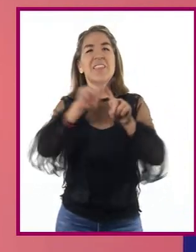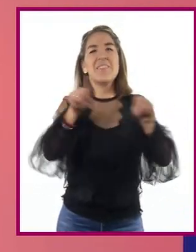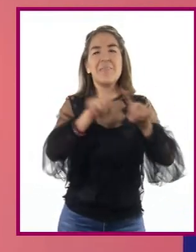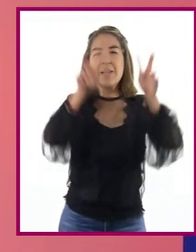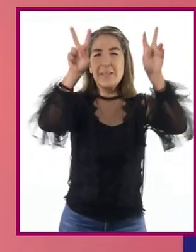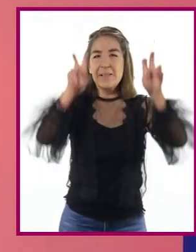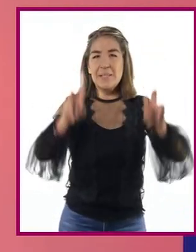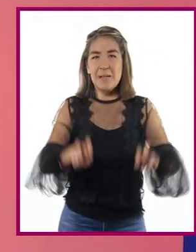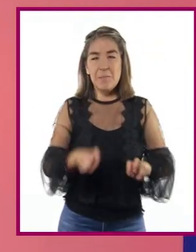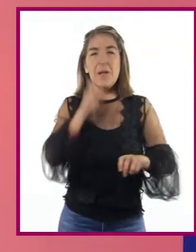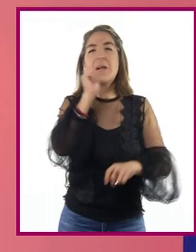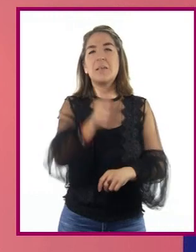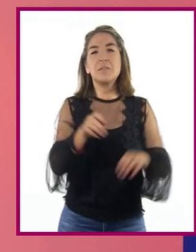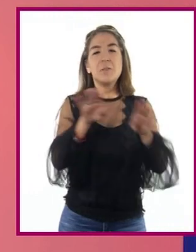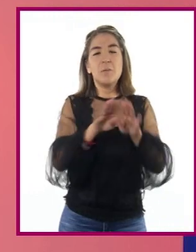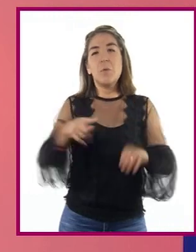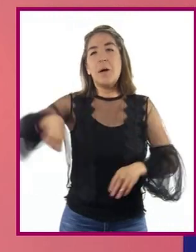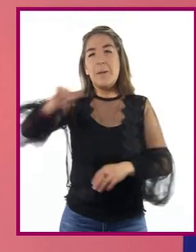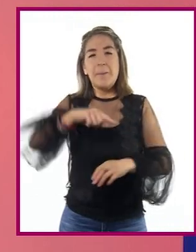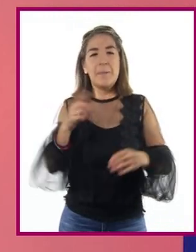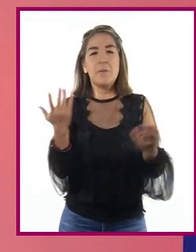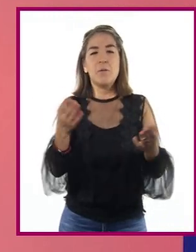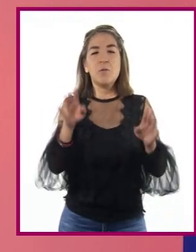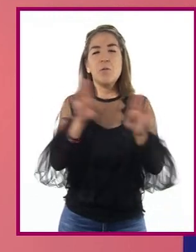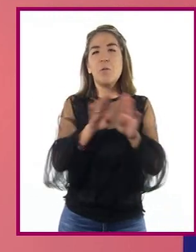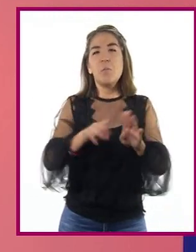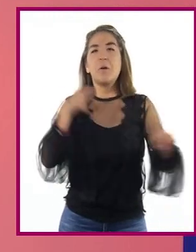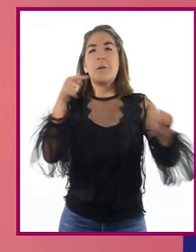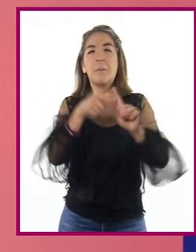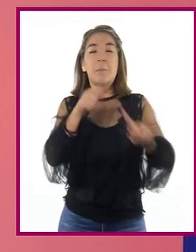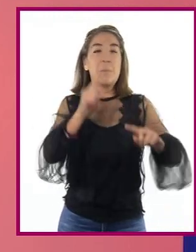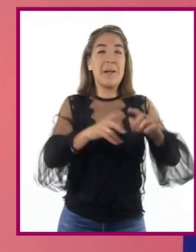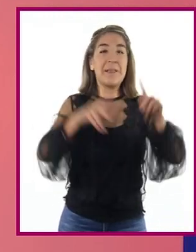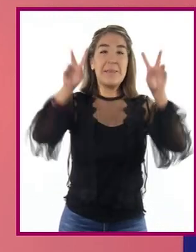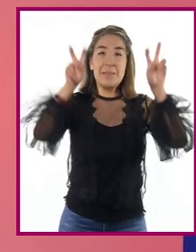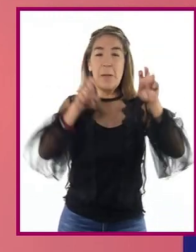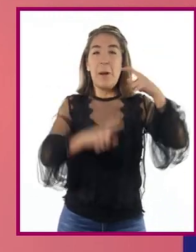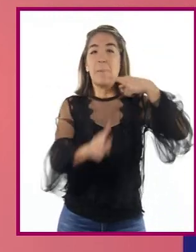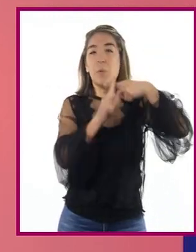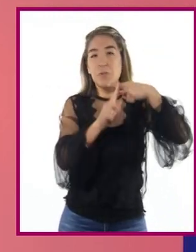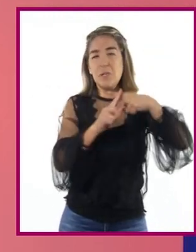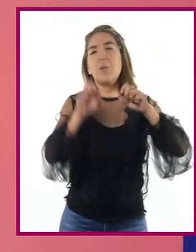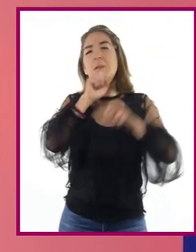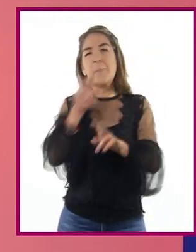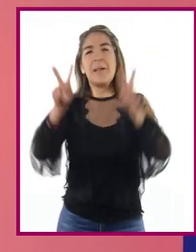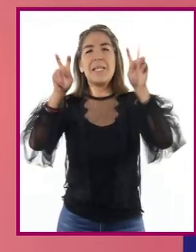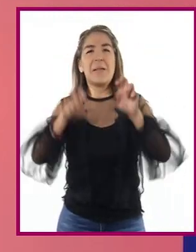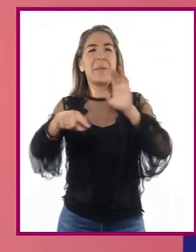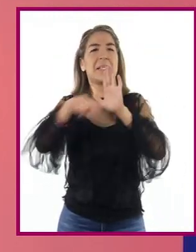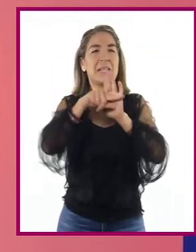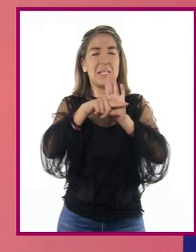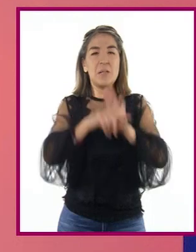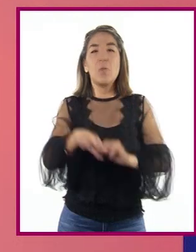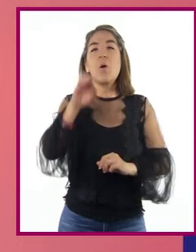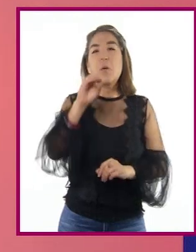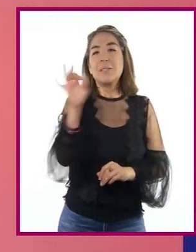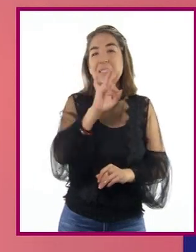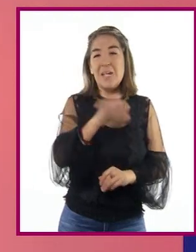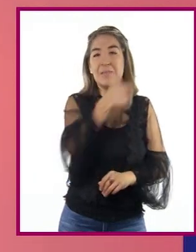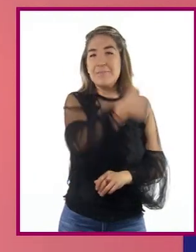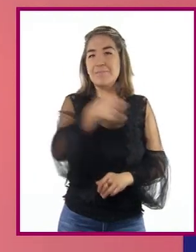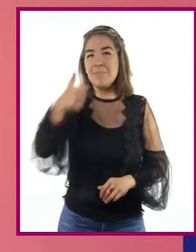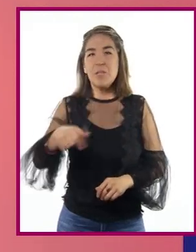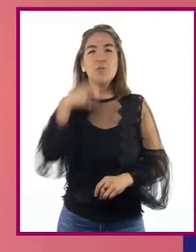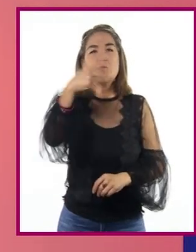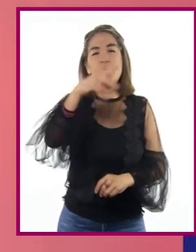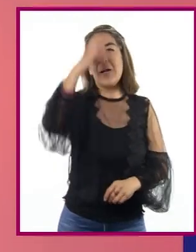tema, tanto los que pueden ser considerados positivos como los negativos, o bien desde distintas